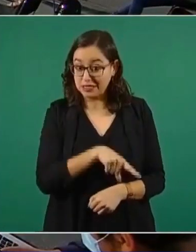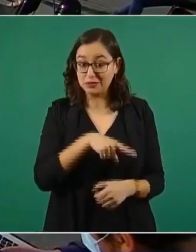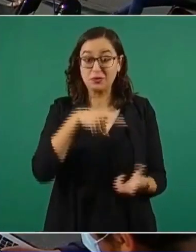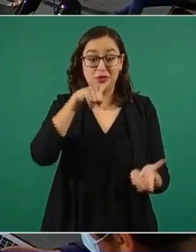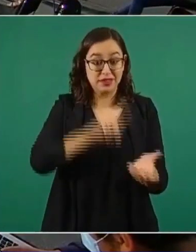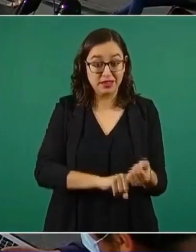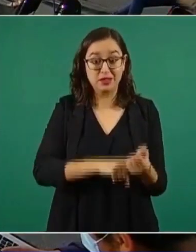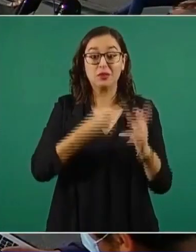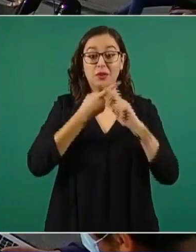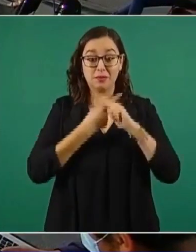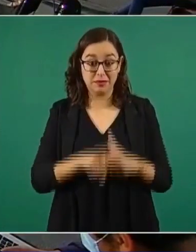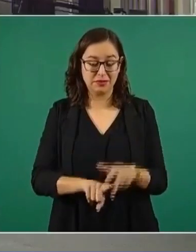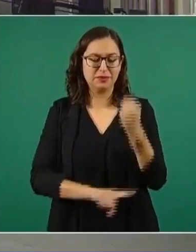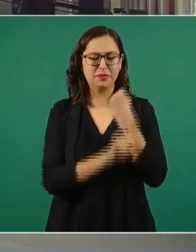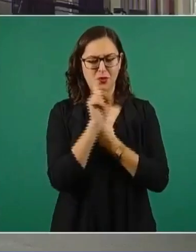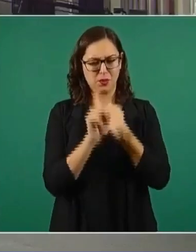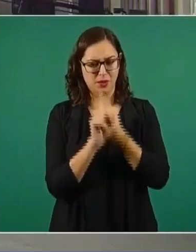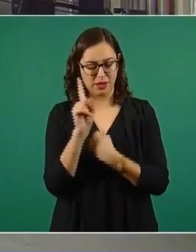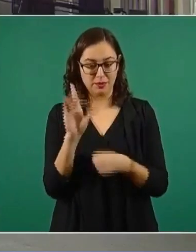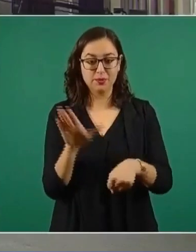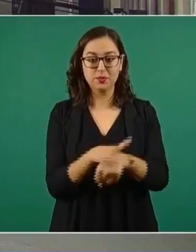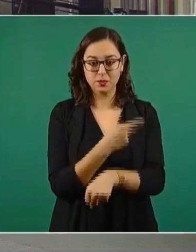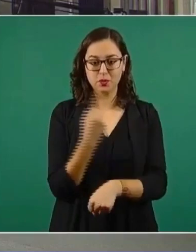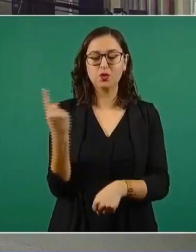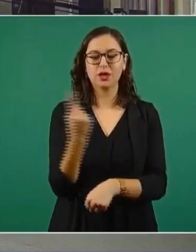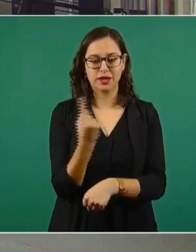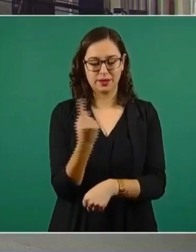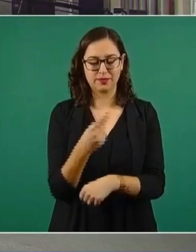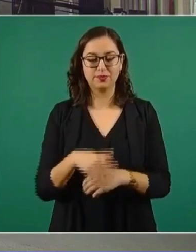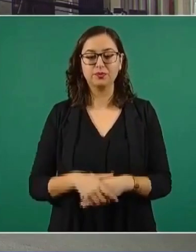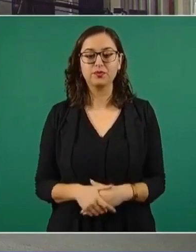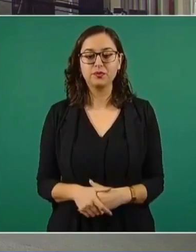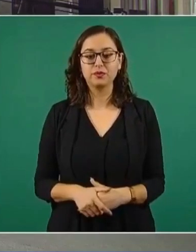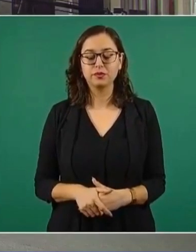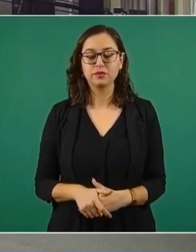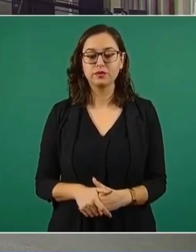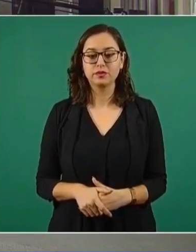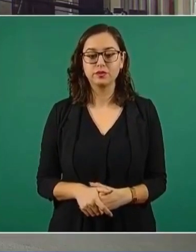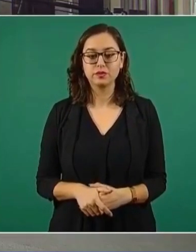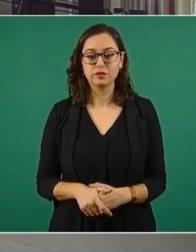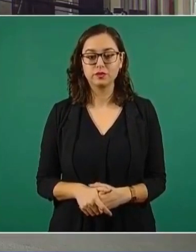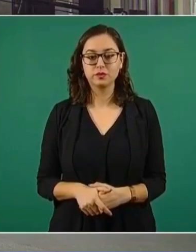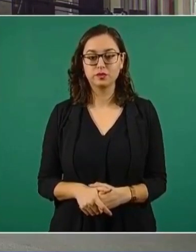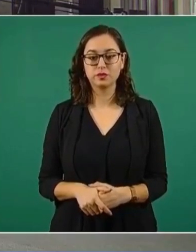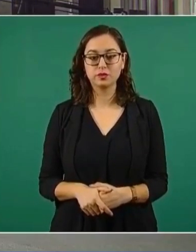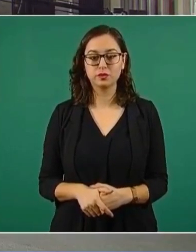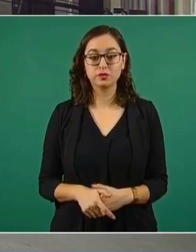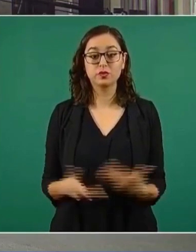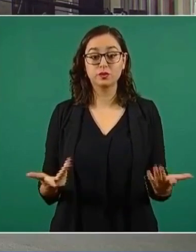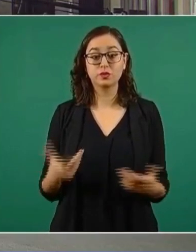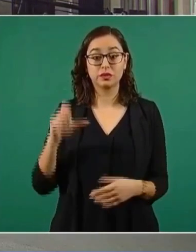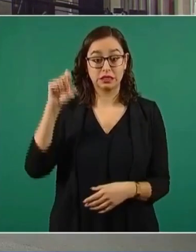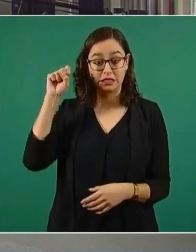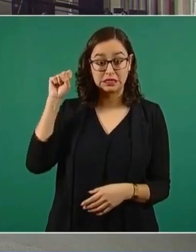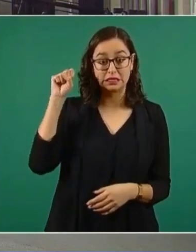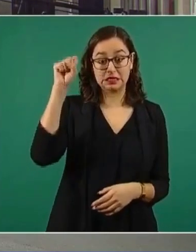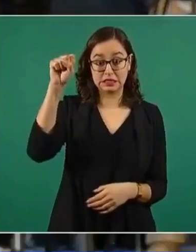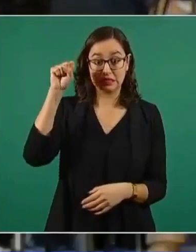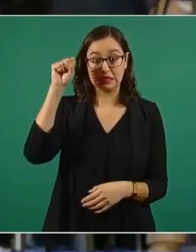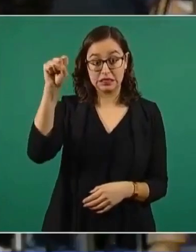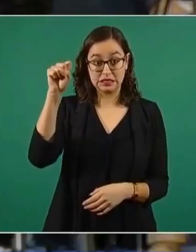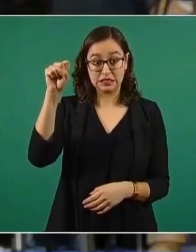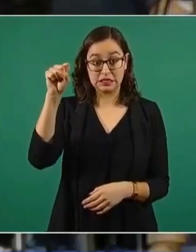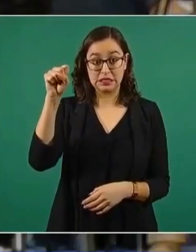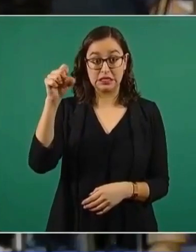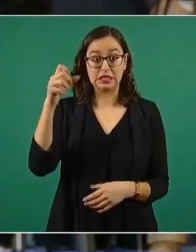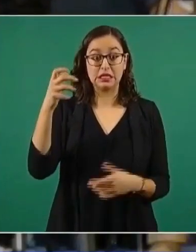administración, y se lo digo por lo siguiente. Por tercera ocasión, los integrantes del Sindicato Nacional Auténtico y Democrático